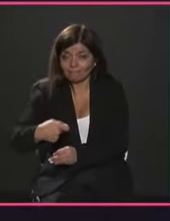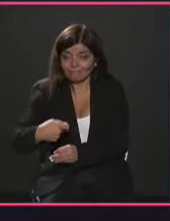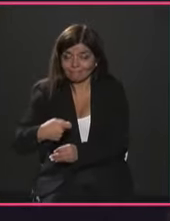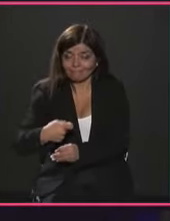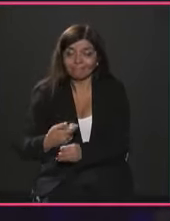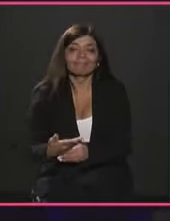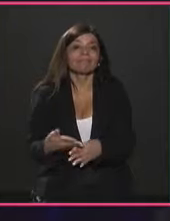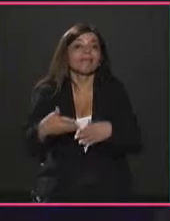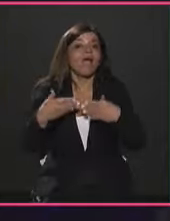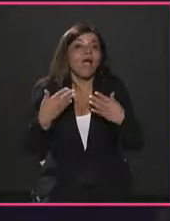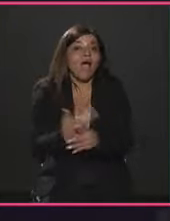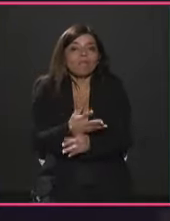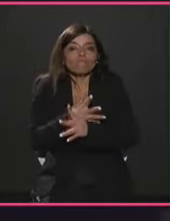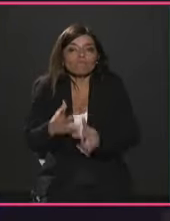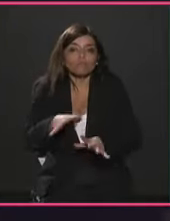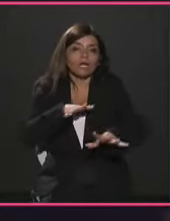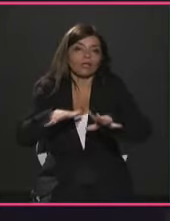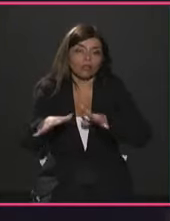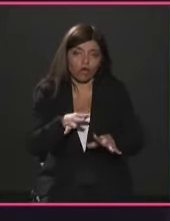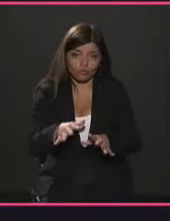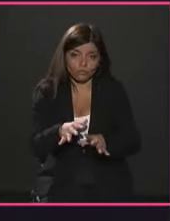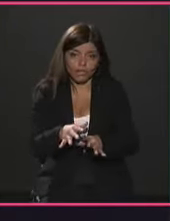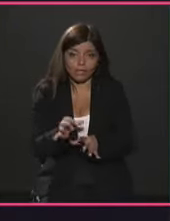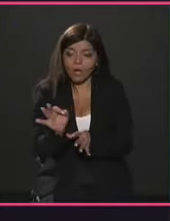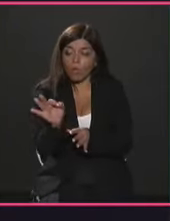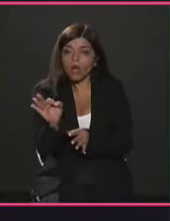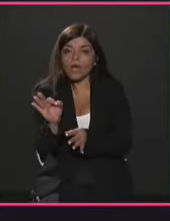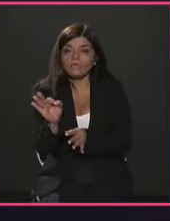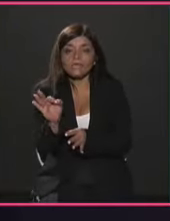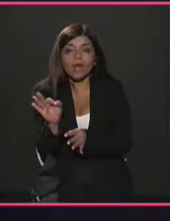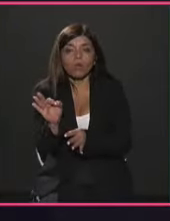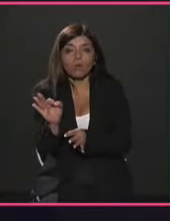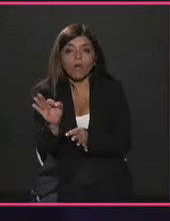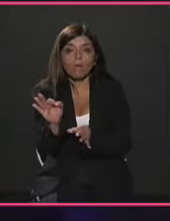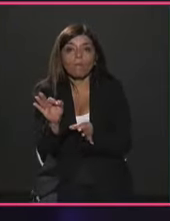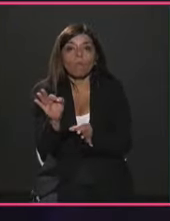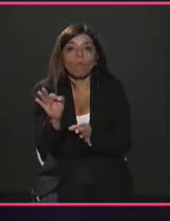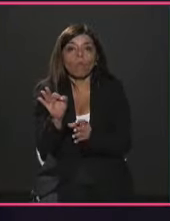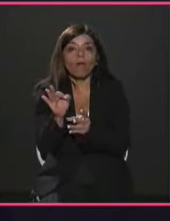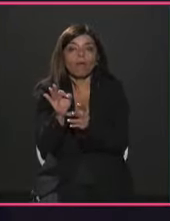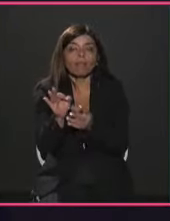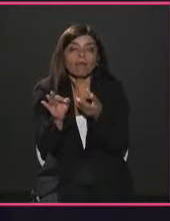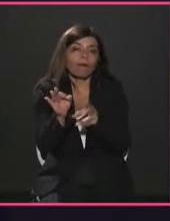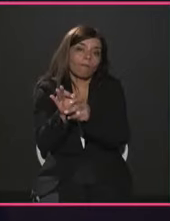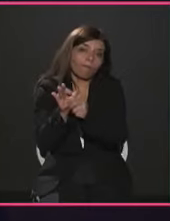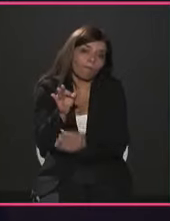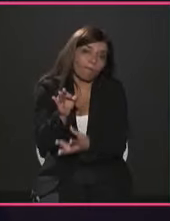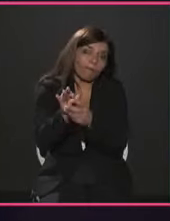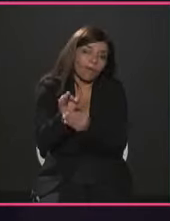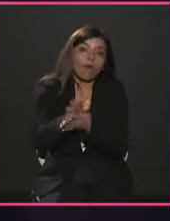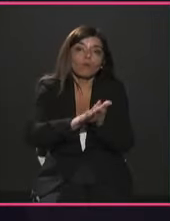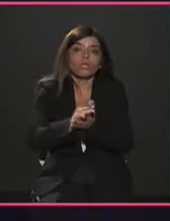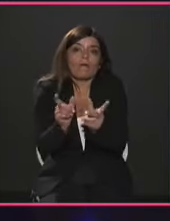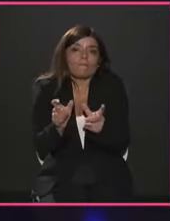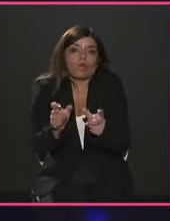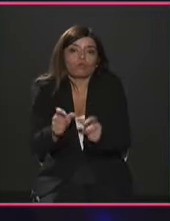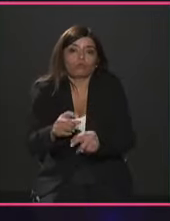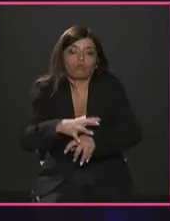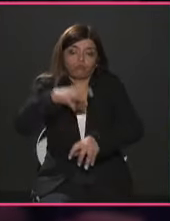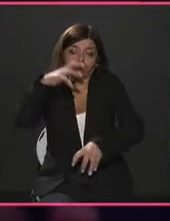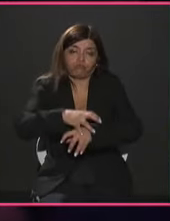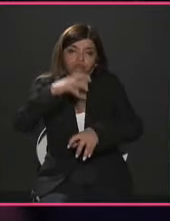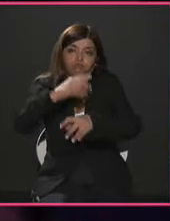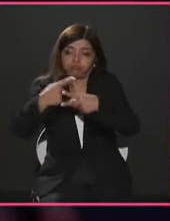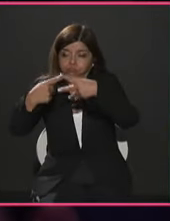el hay muchas causales por las cuales una célula normal se puede convertir en senescente entre ell dentro de ellas el cáncer infección inflamación y